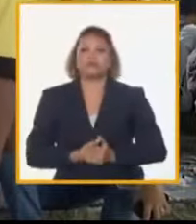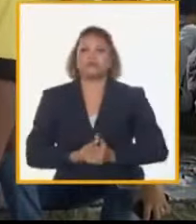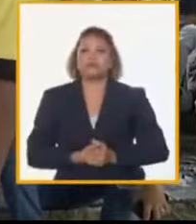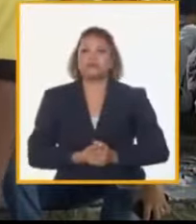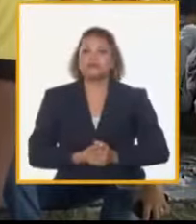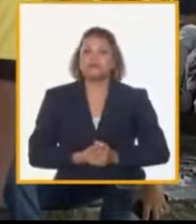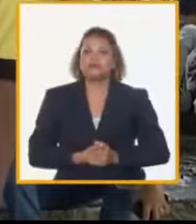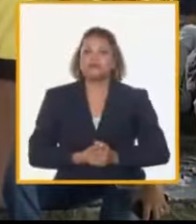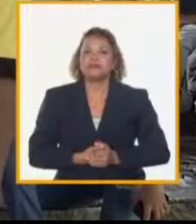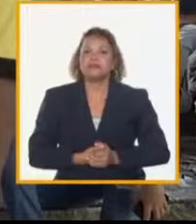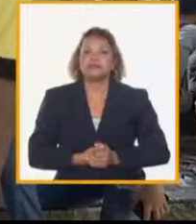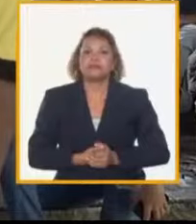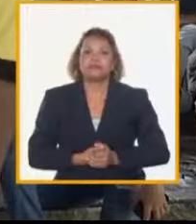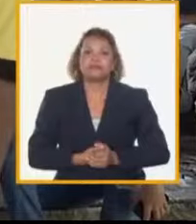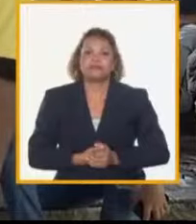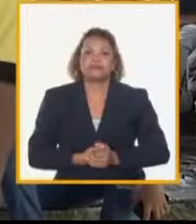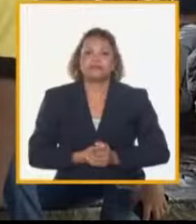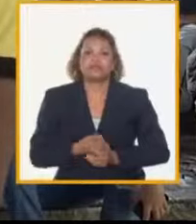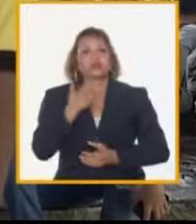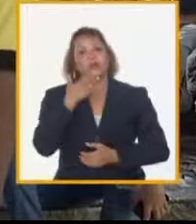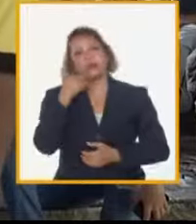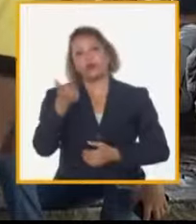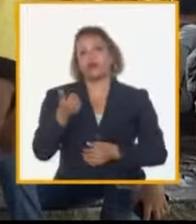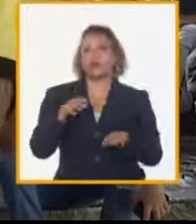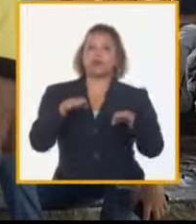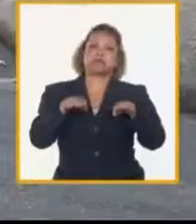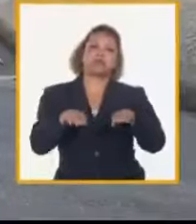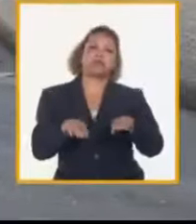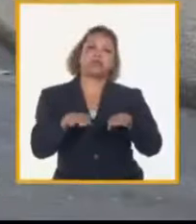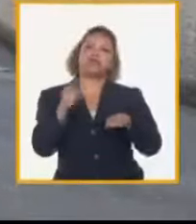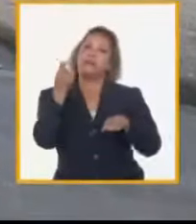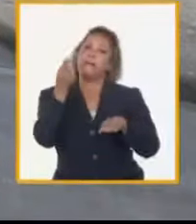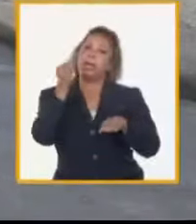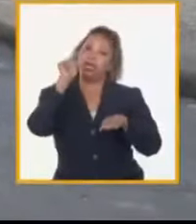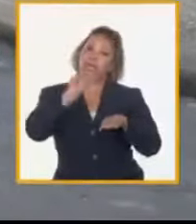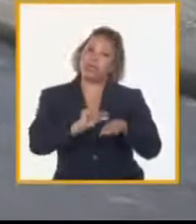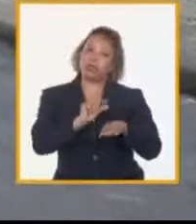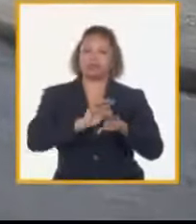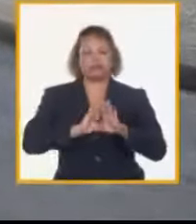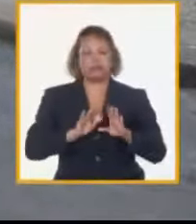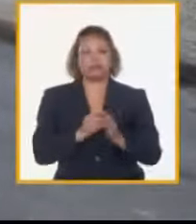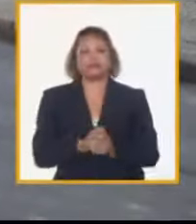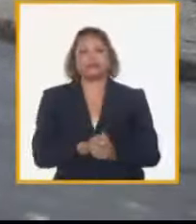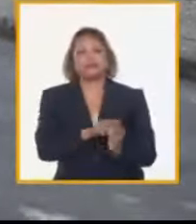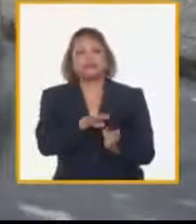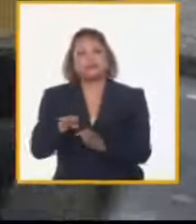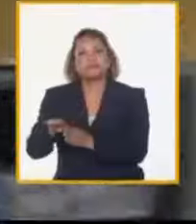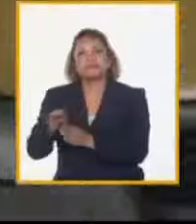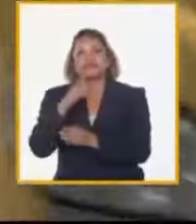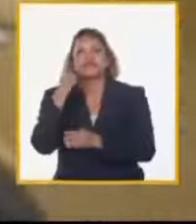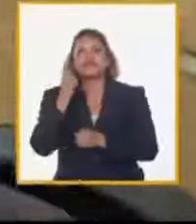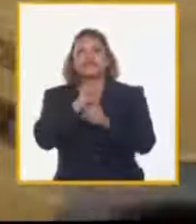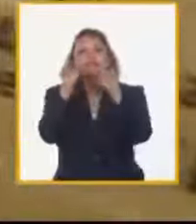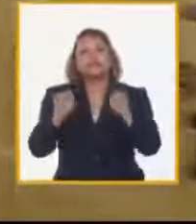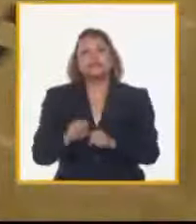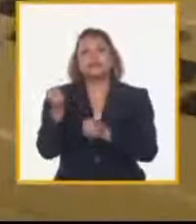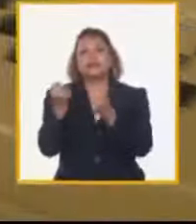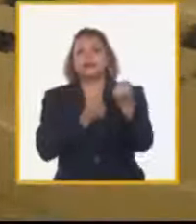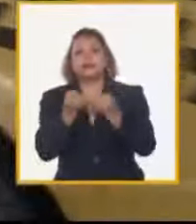en todos los aspectos, lo más cómodo y lo más económico. Presentes en el sistema de transporte de la capital